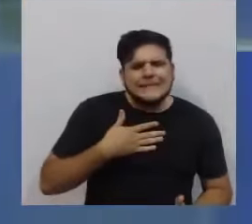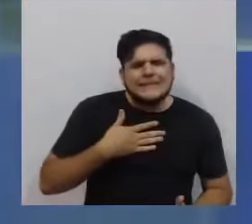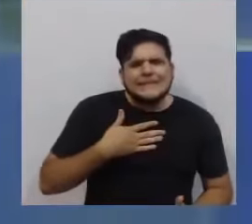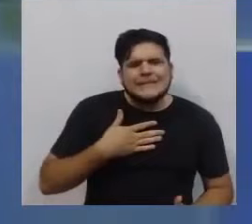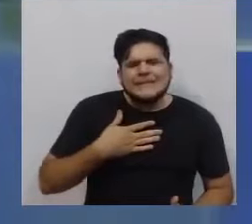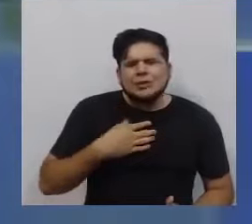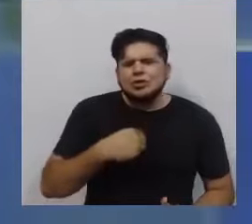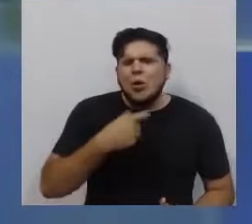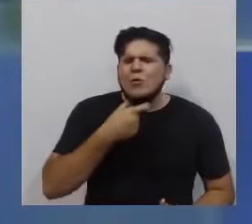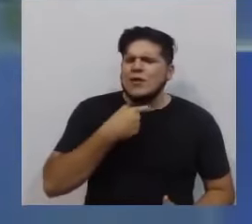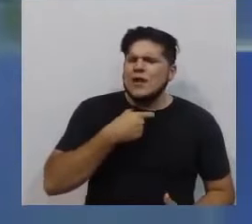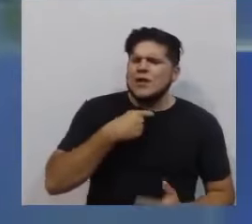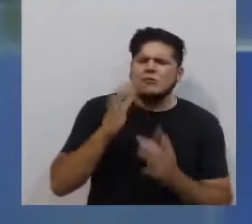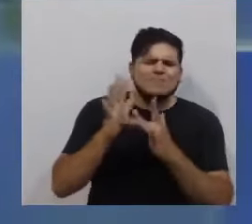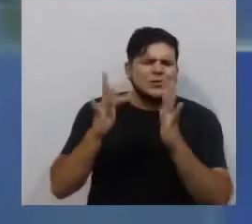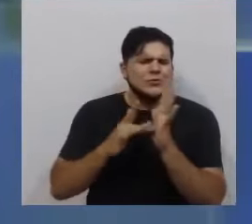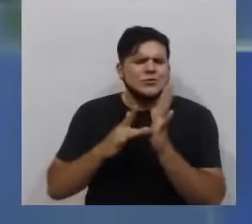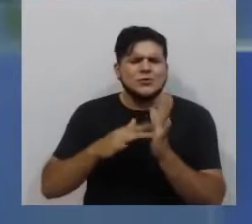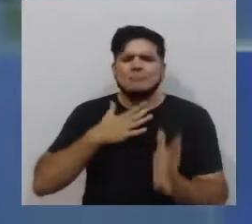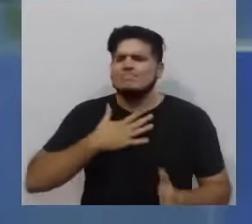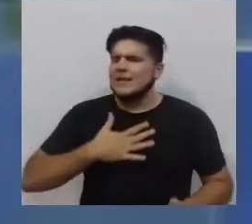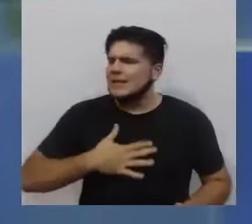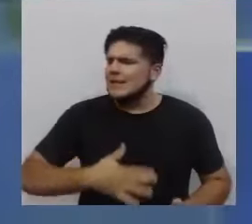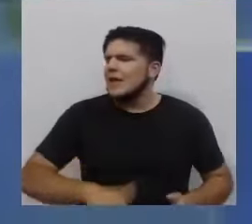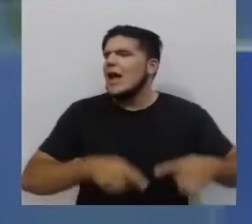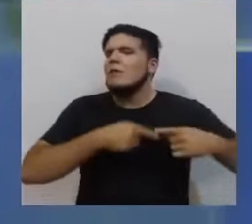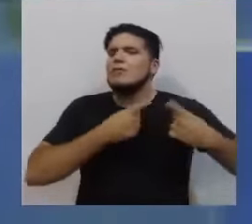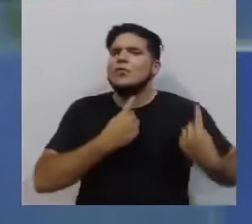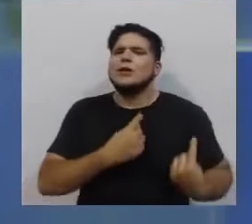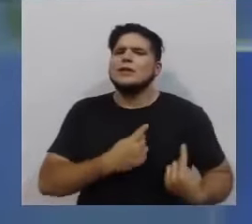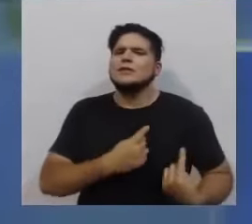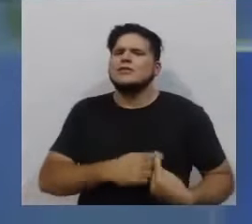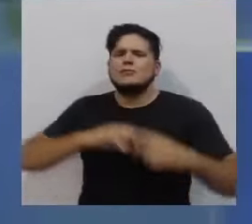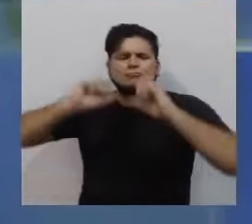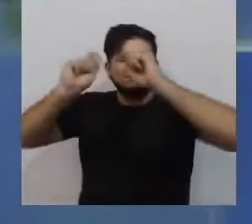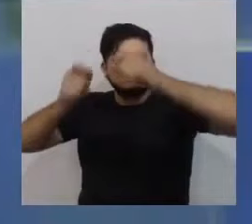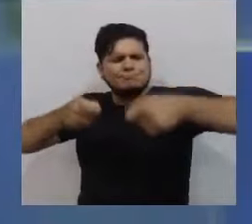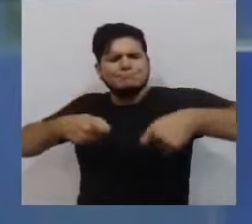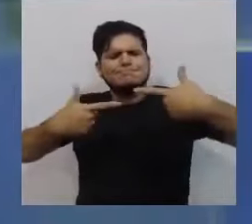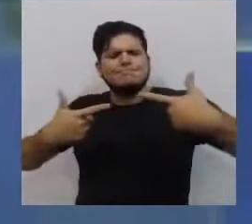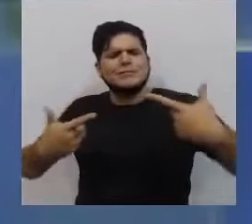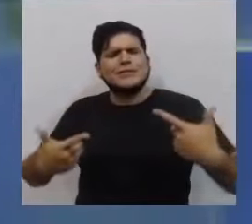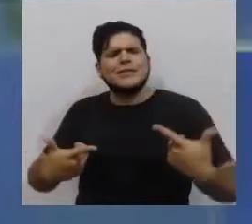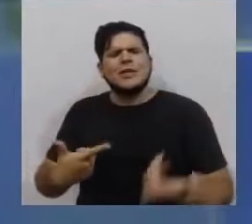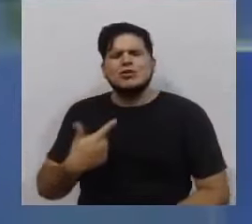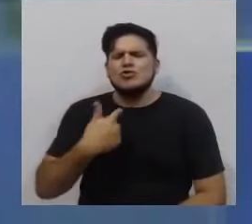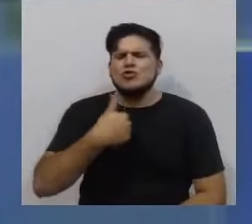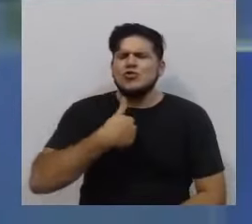paz en mi corazón que me direcciones necesito tu fuerza